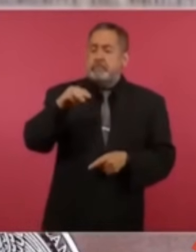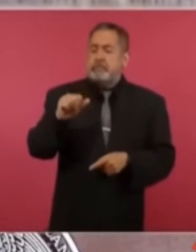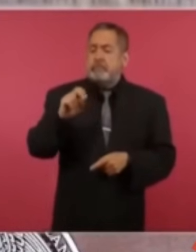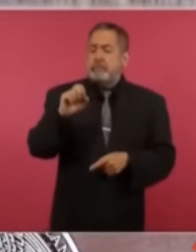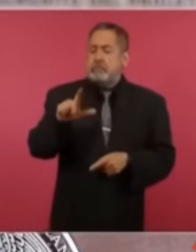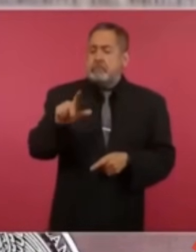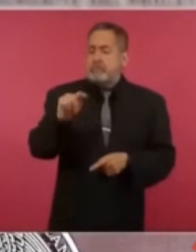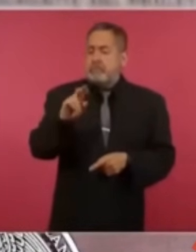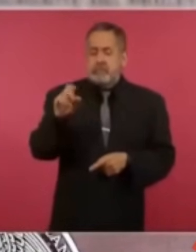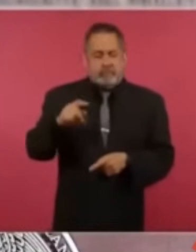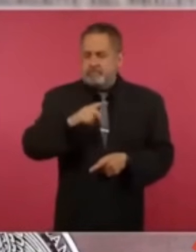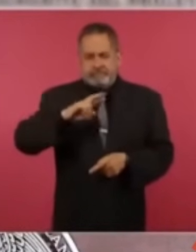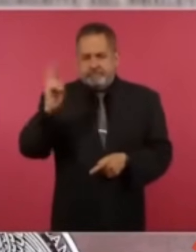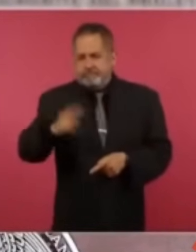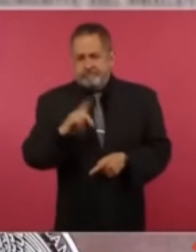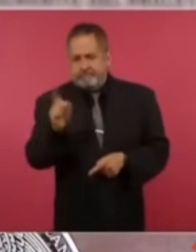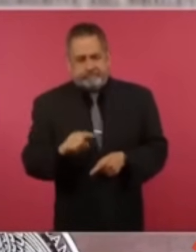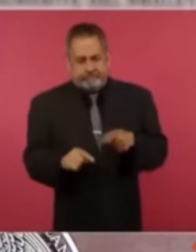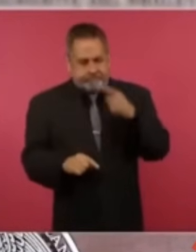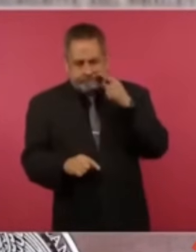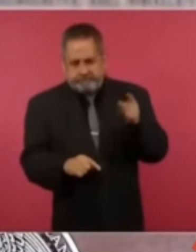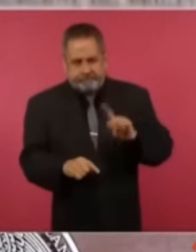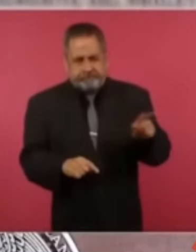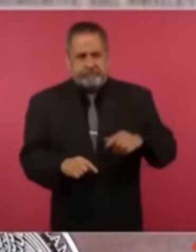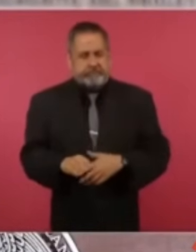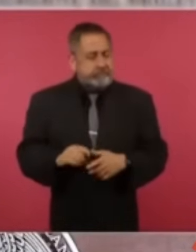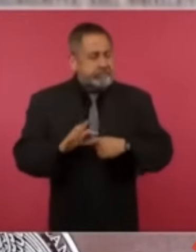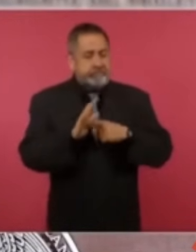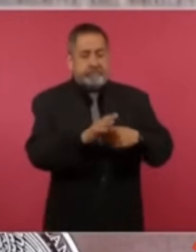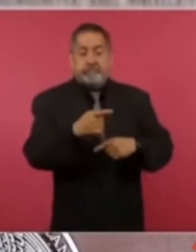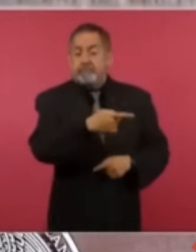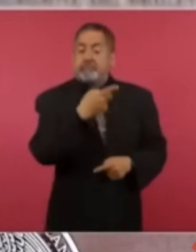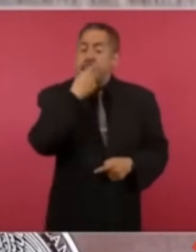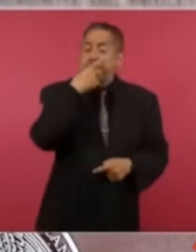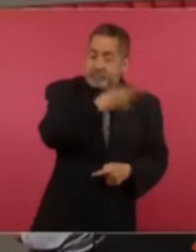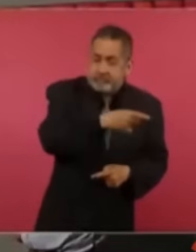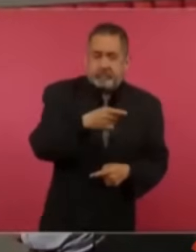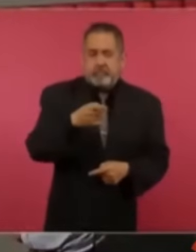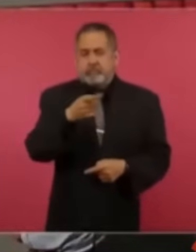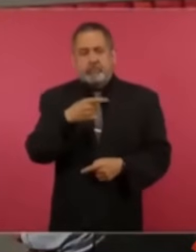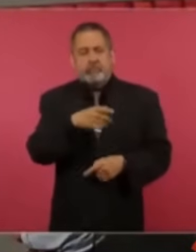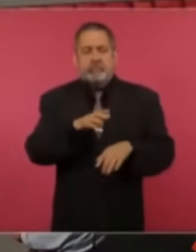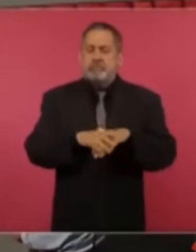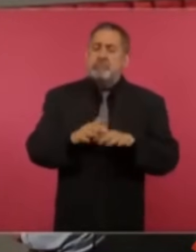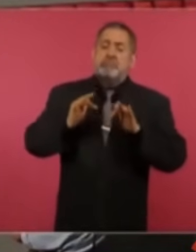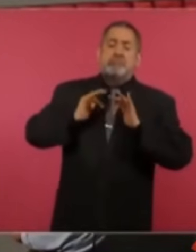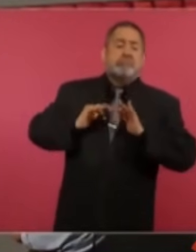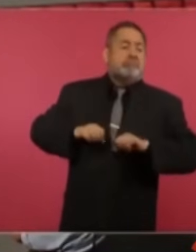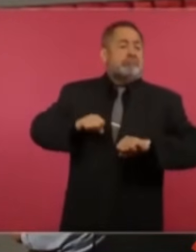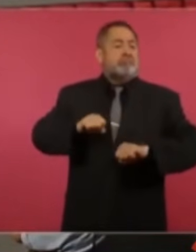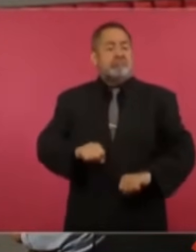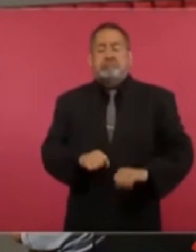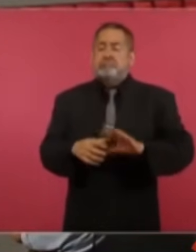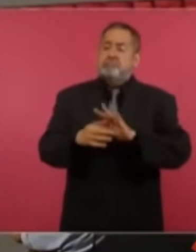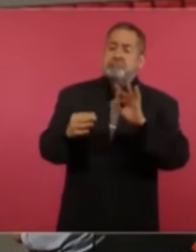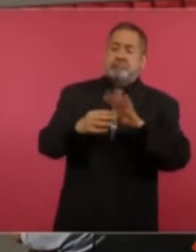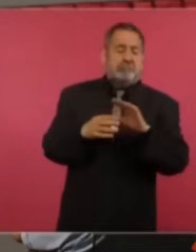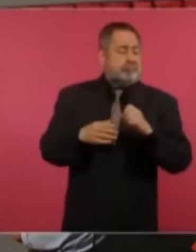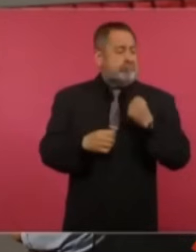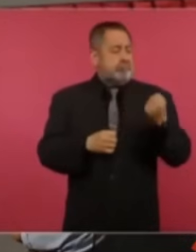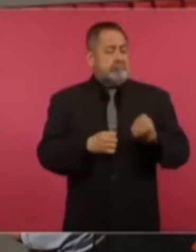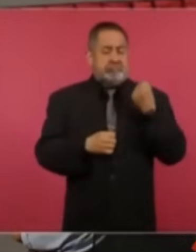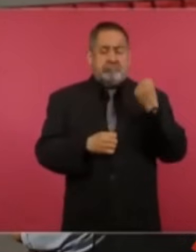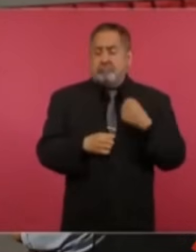es verdad. Y le vamos a demostrar por qué no, porque lo que está diciendo es de la comodidad de su privilegio y no, el